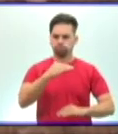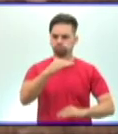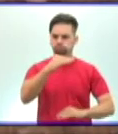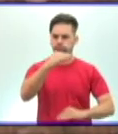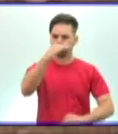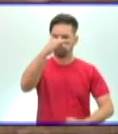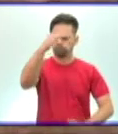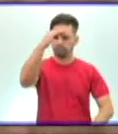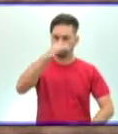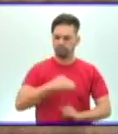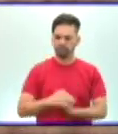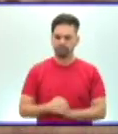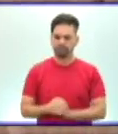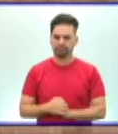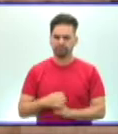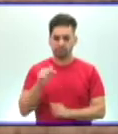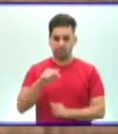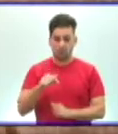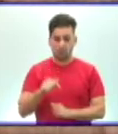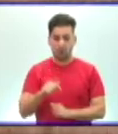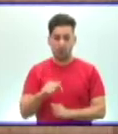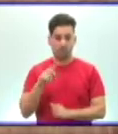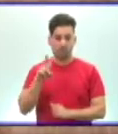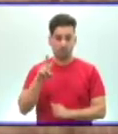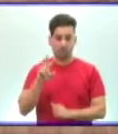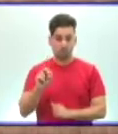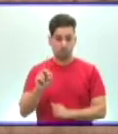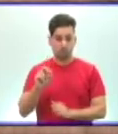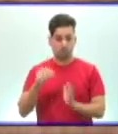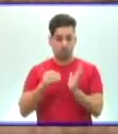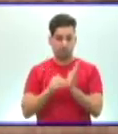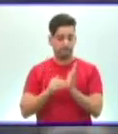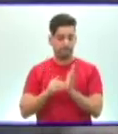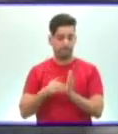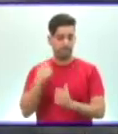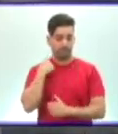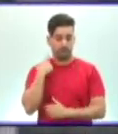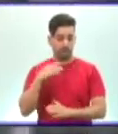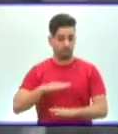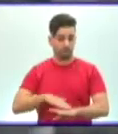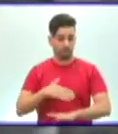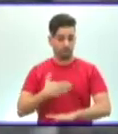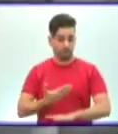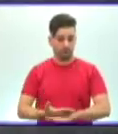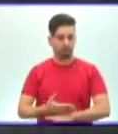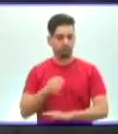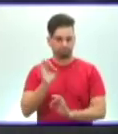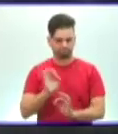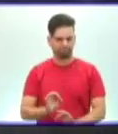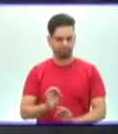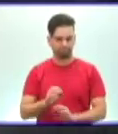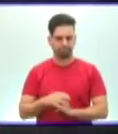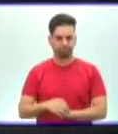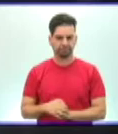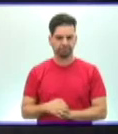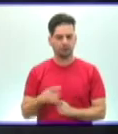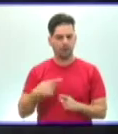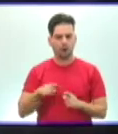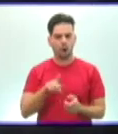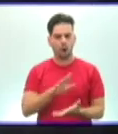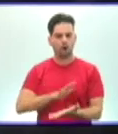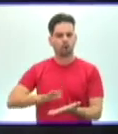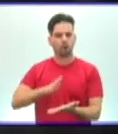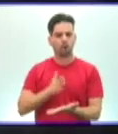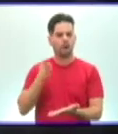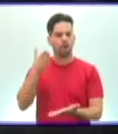2000 años después, el monte continúa allí en pleno corazón de Italia. Si ahora viajásemos al mismísimo centro de otro imperio, el británico,